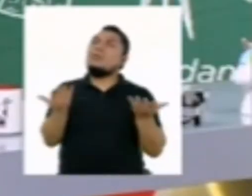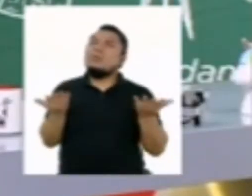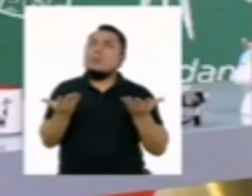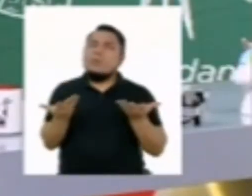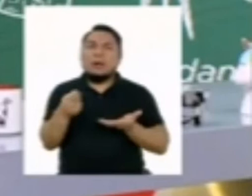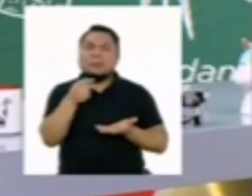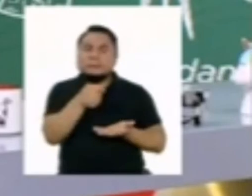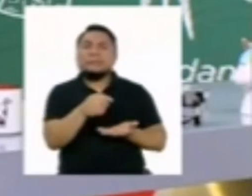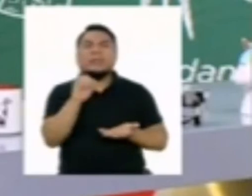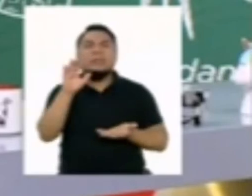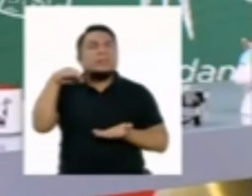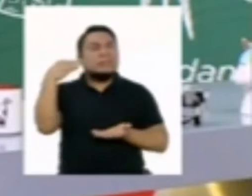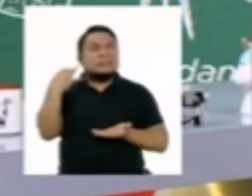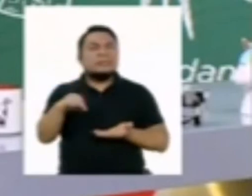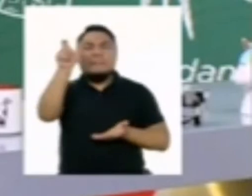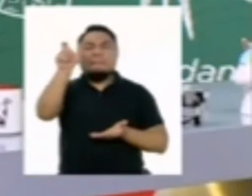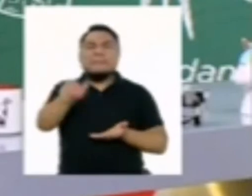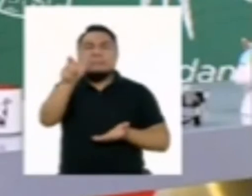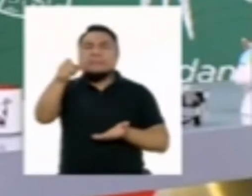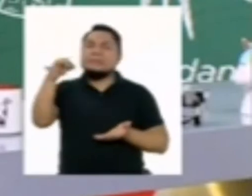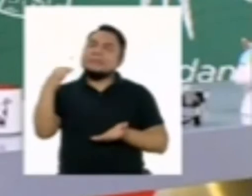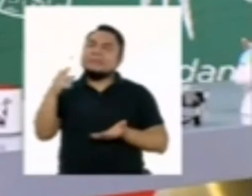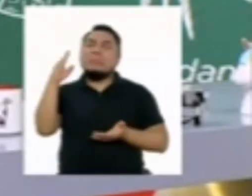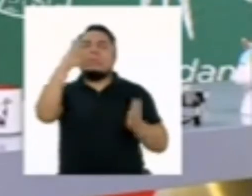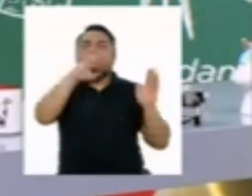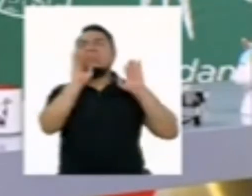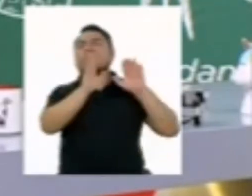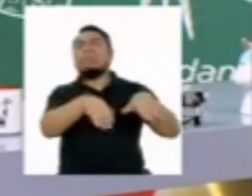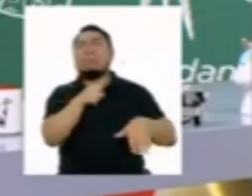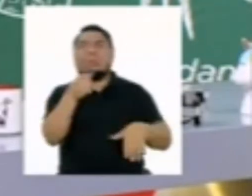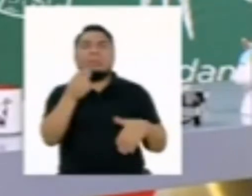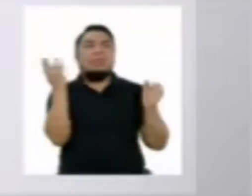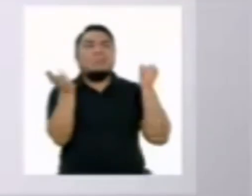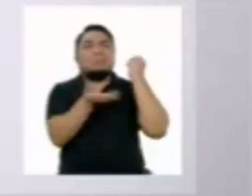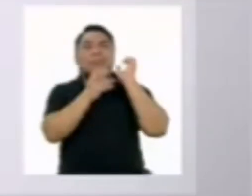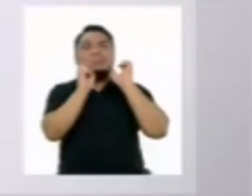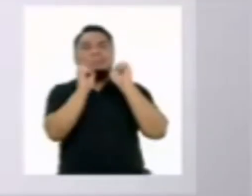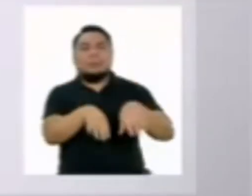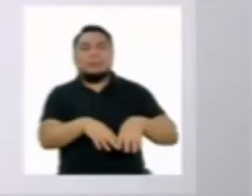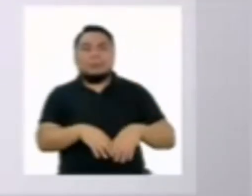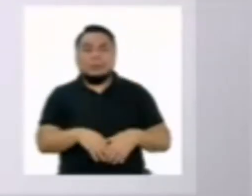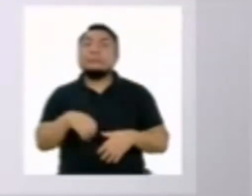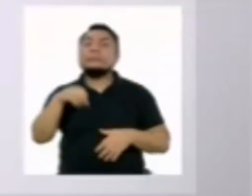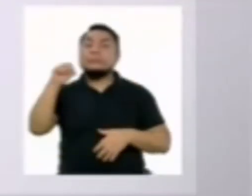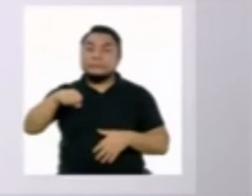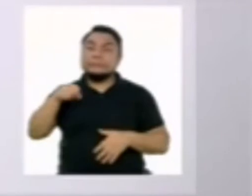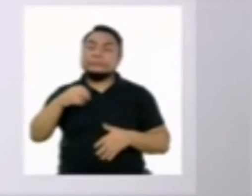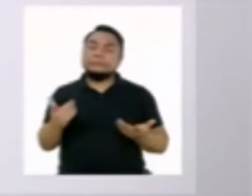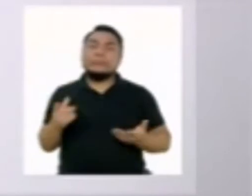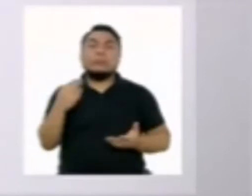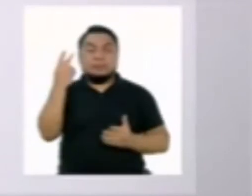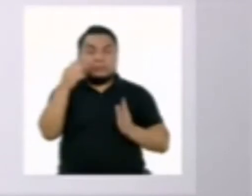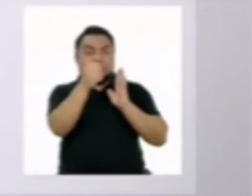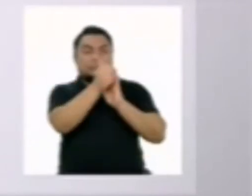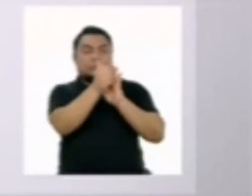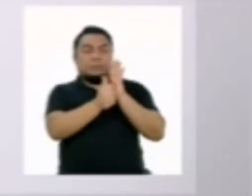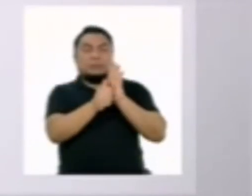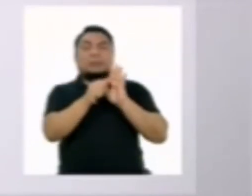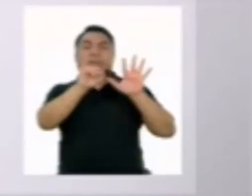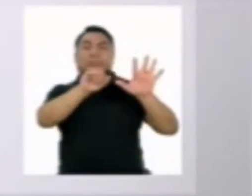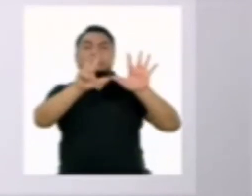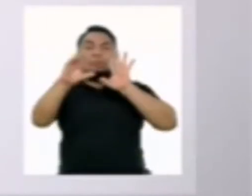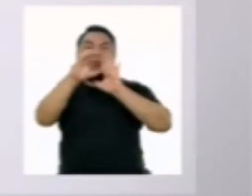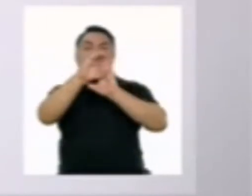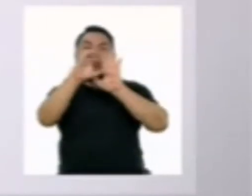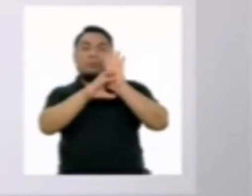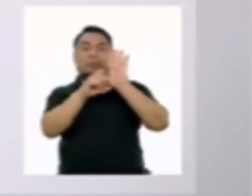pase? Siempre habrá personas a las que no les preocupe tanto que digamos. Por eso, en el artículo número 68 de